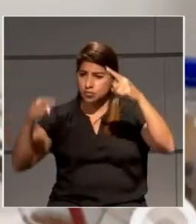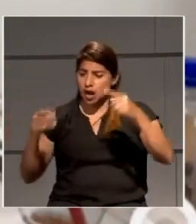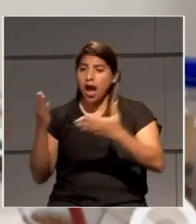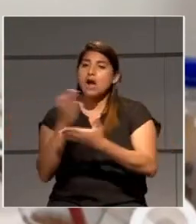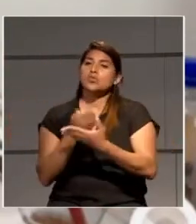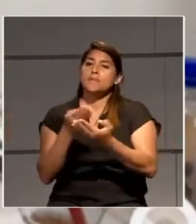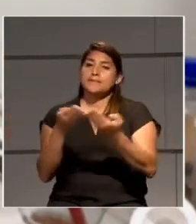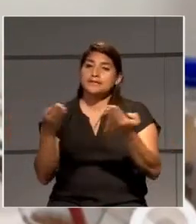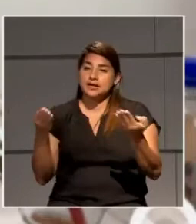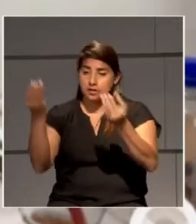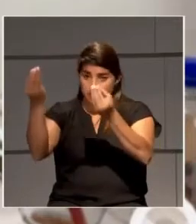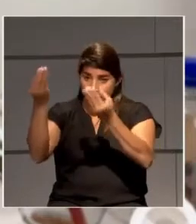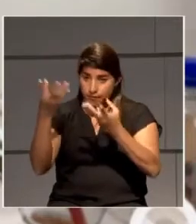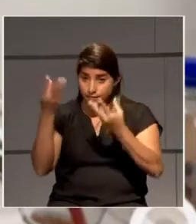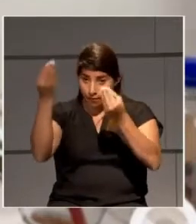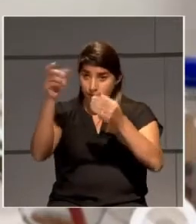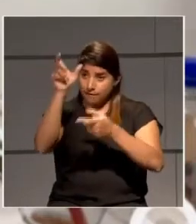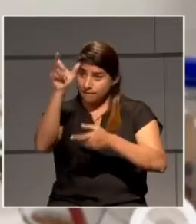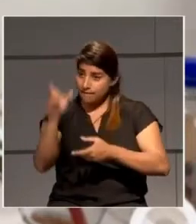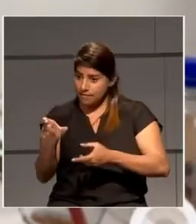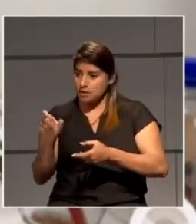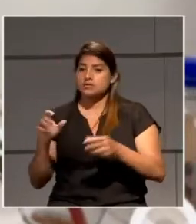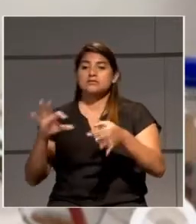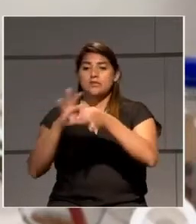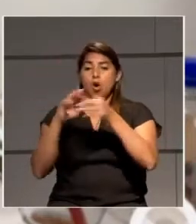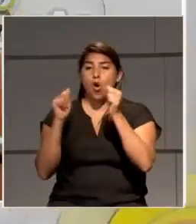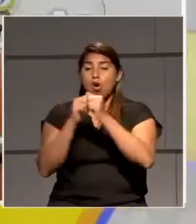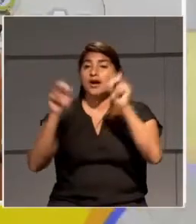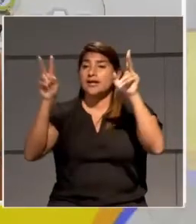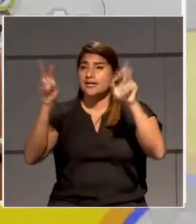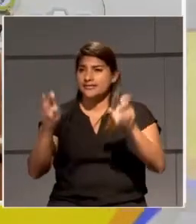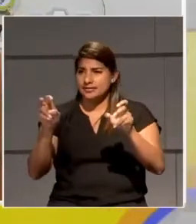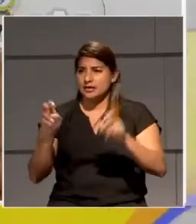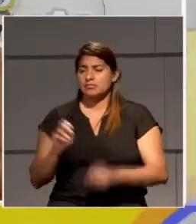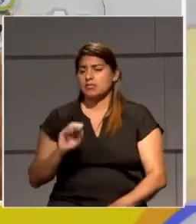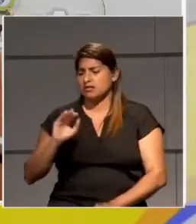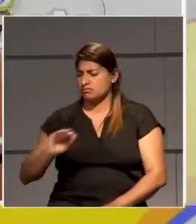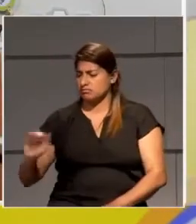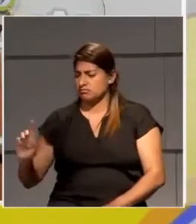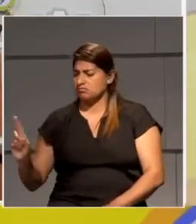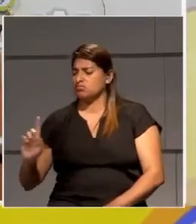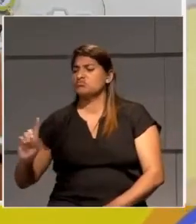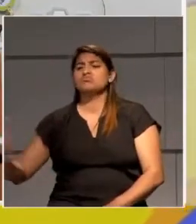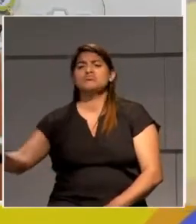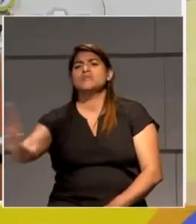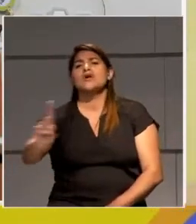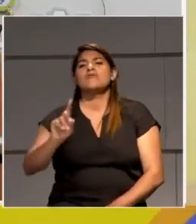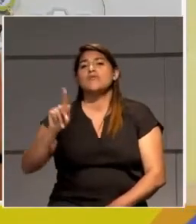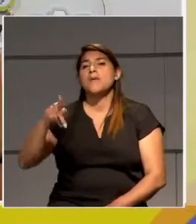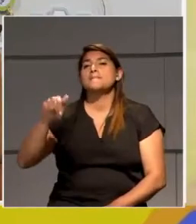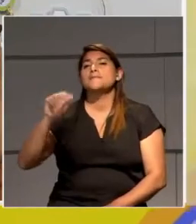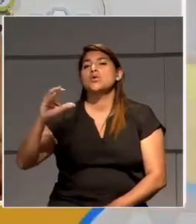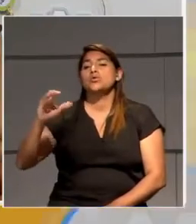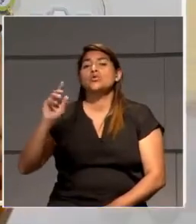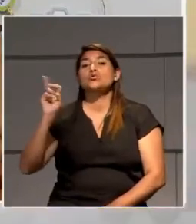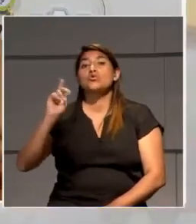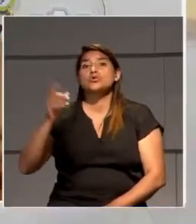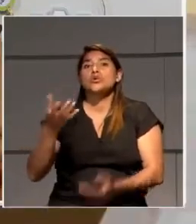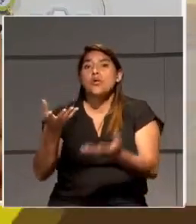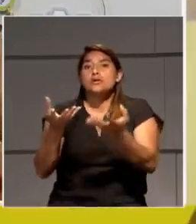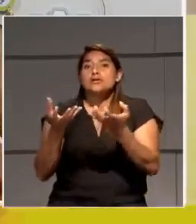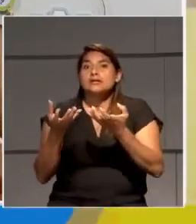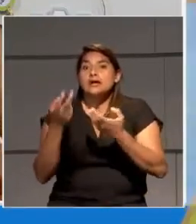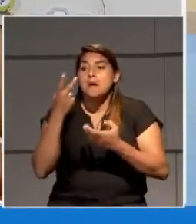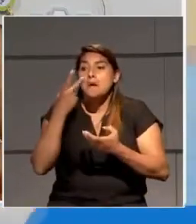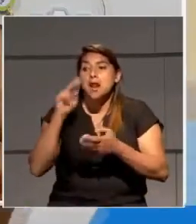y algunos infografías que hablan sobre el tema. Nayu, ¿dónde anda Pluk? Es que yo quería preguntarle porque ya viene la segunda temporada